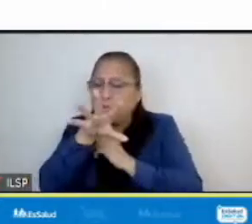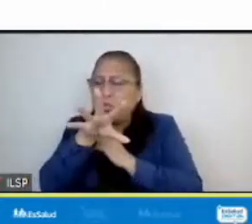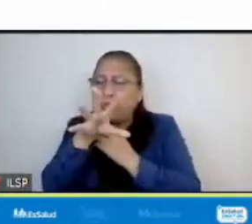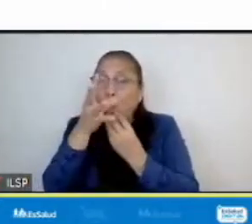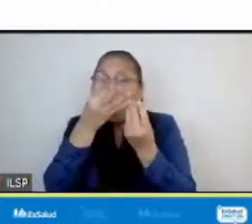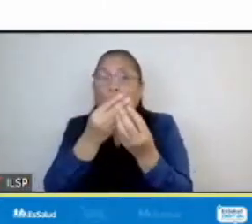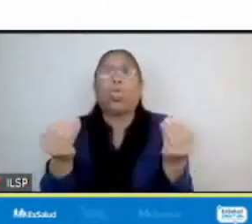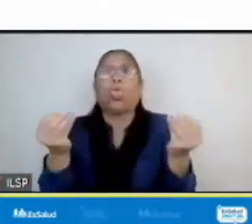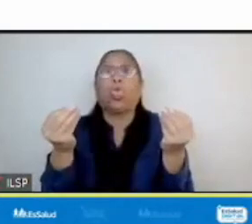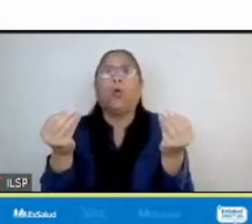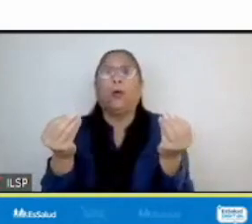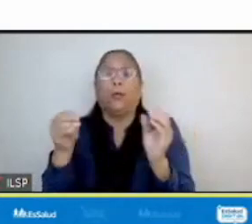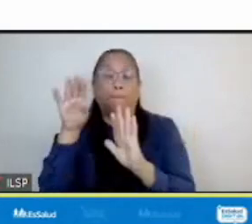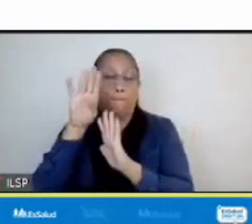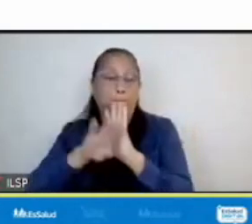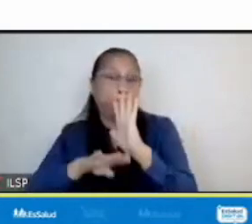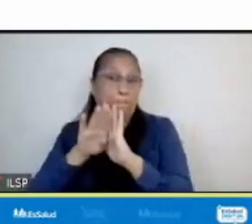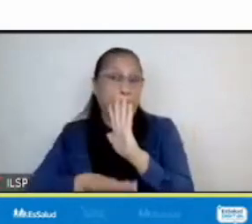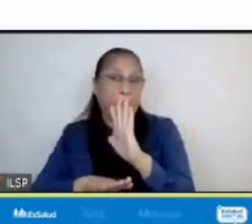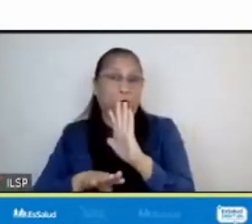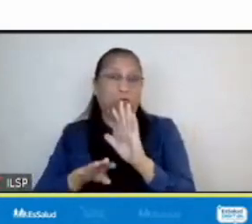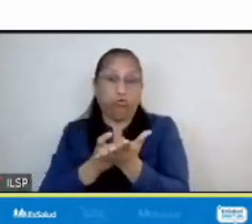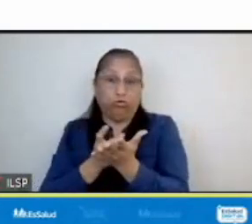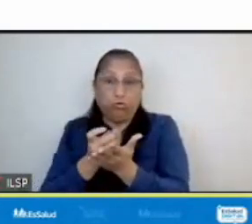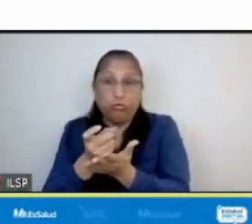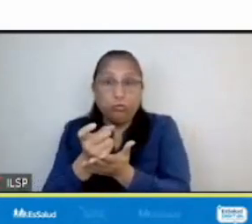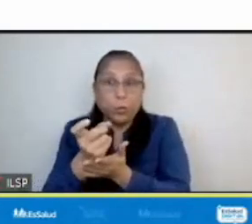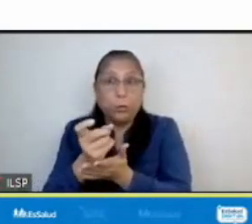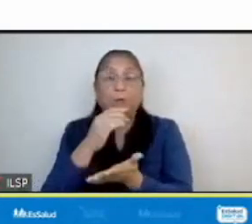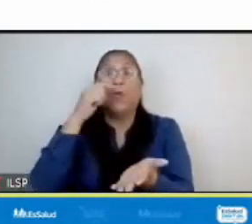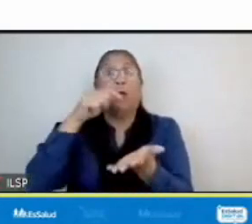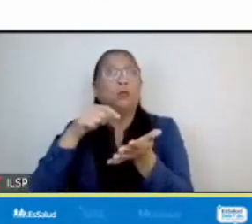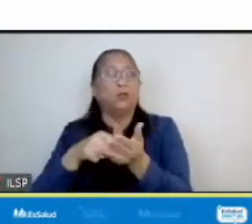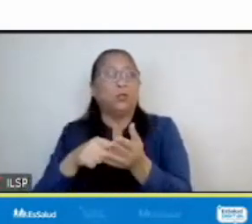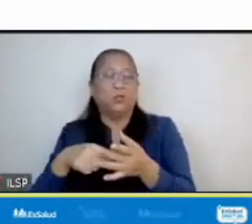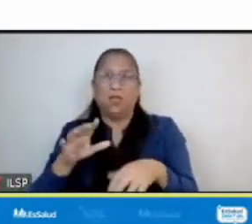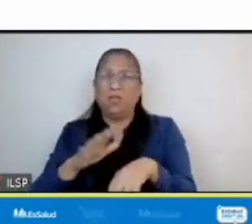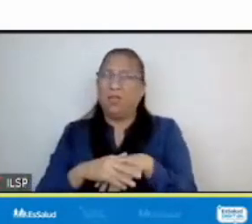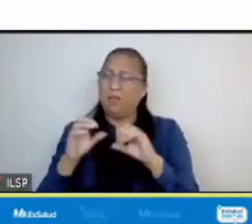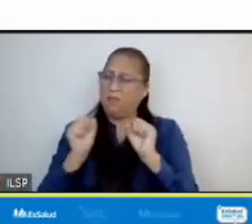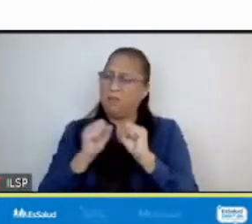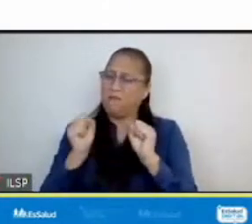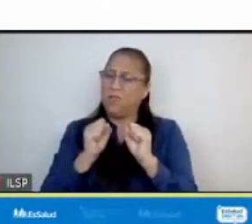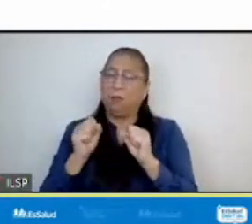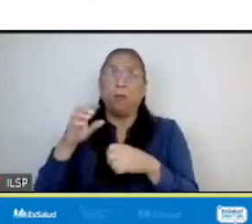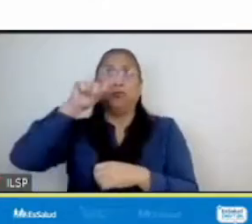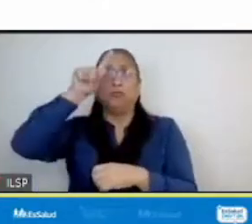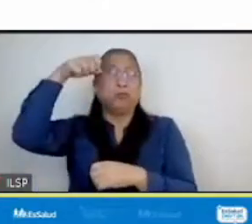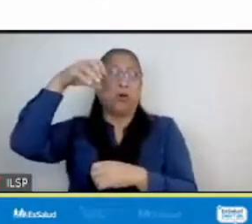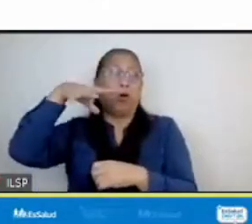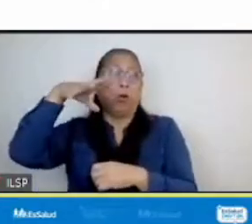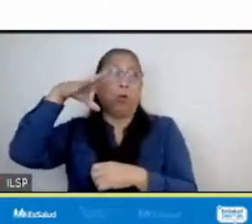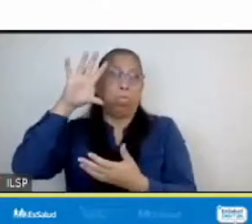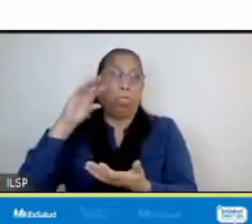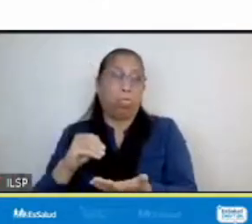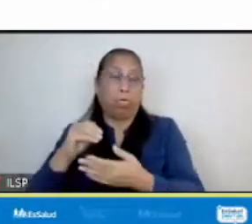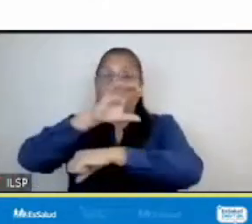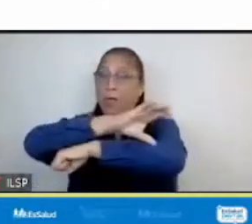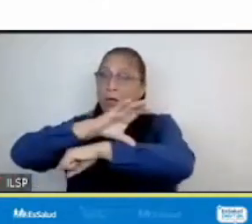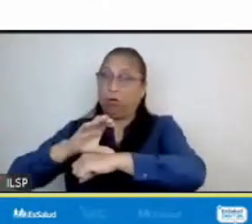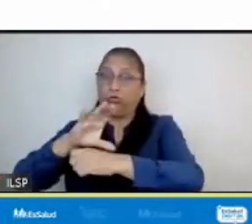que repliquen menos rápido los virus. Entonces, muchas veces en invierno hay menos luz solar. Nuevamente, ciudades costeras como